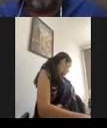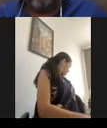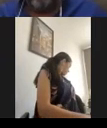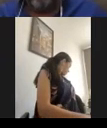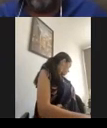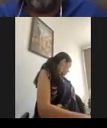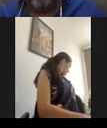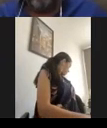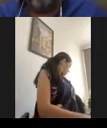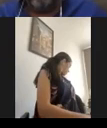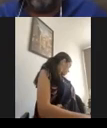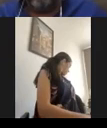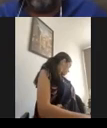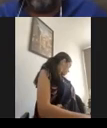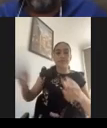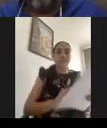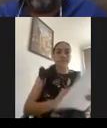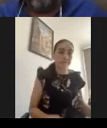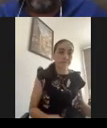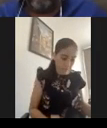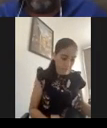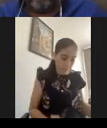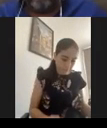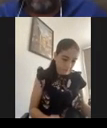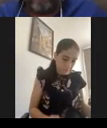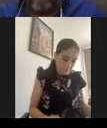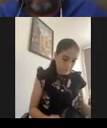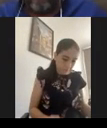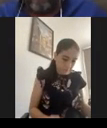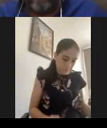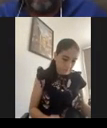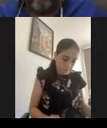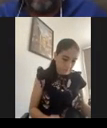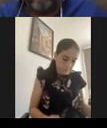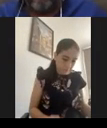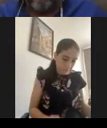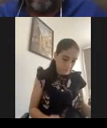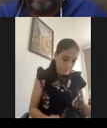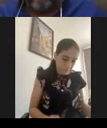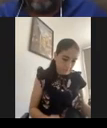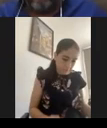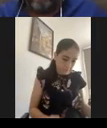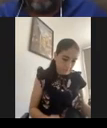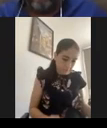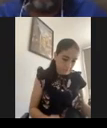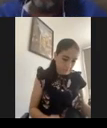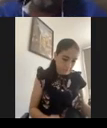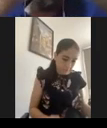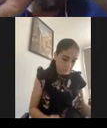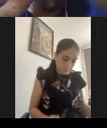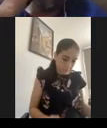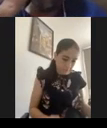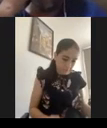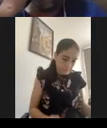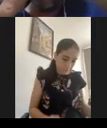más ordenados, mucha de esta destrucción de nuestro mobiliario urbano se va a eliminar.